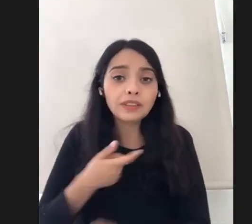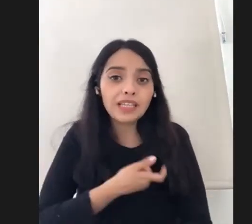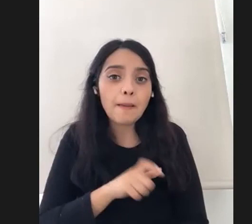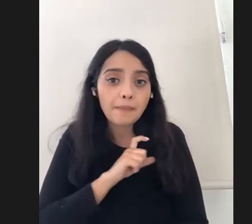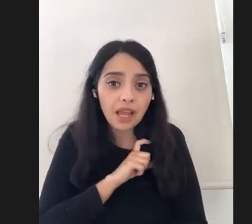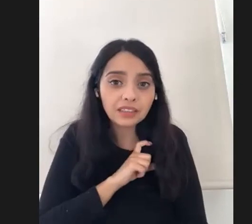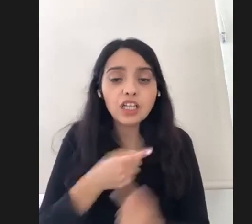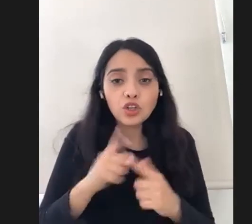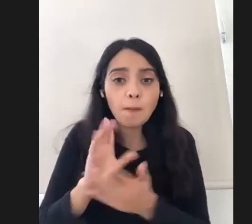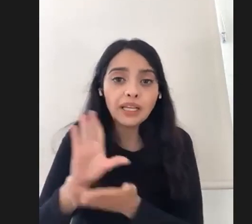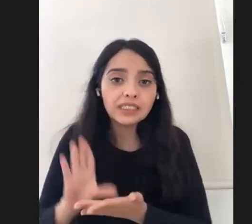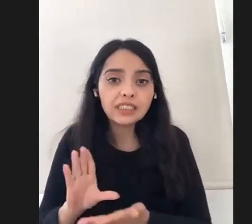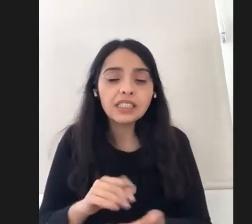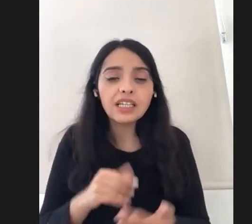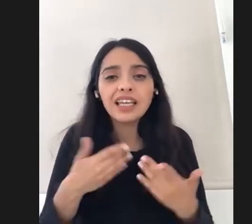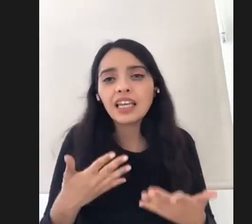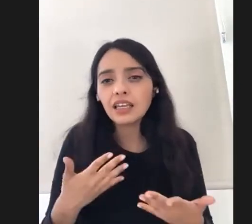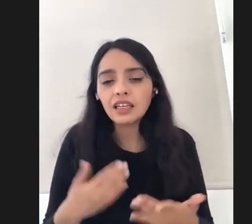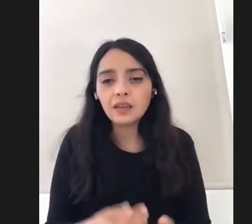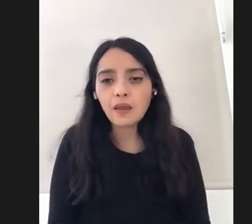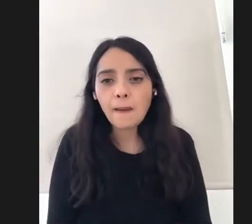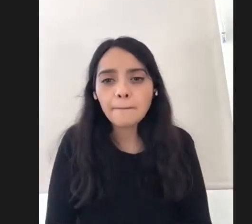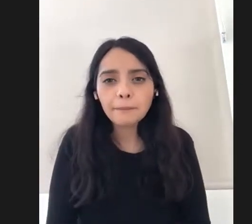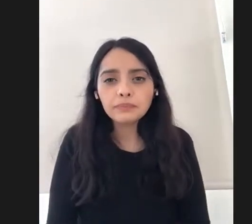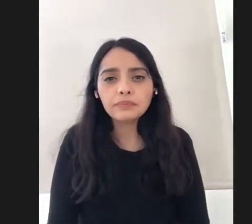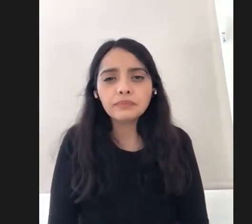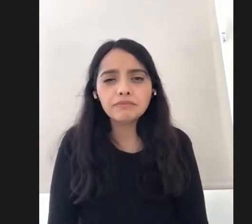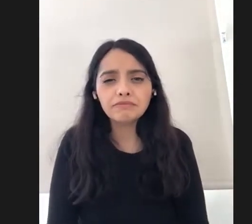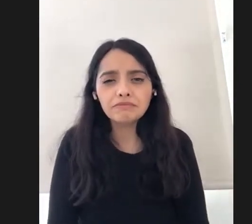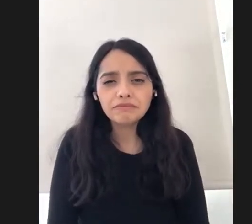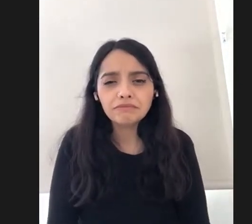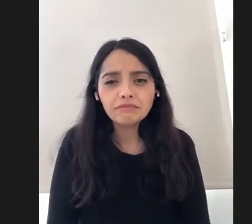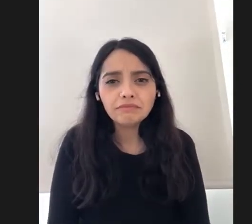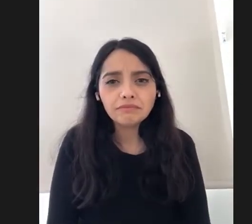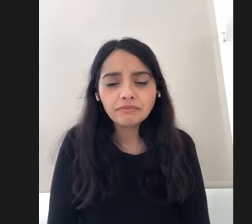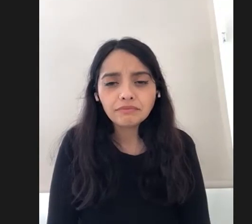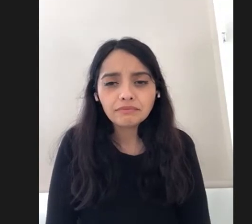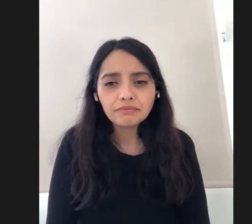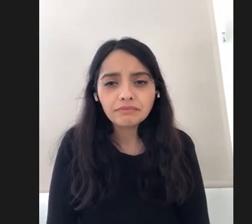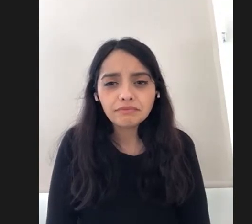y a mí me gusta, es que